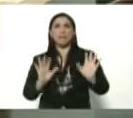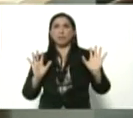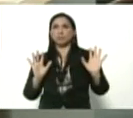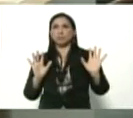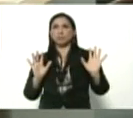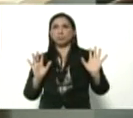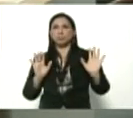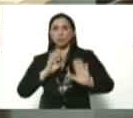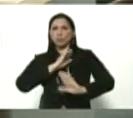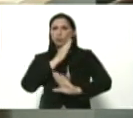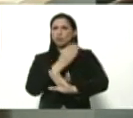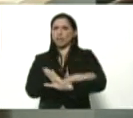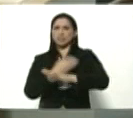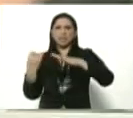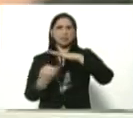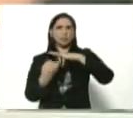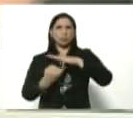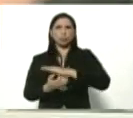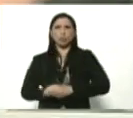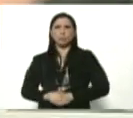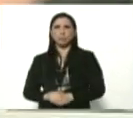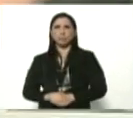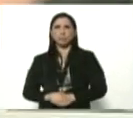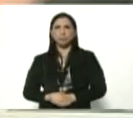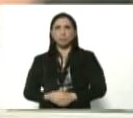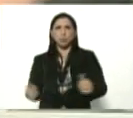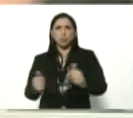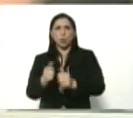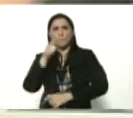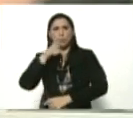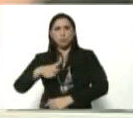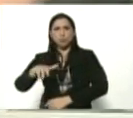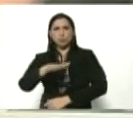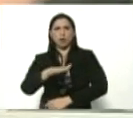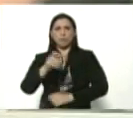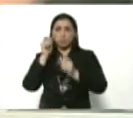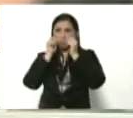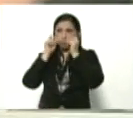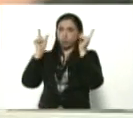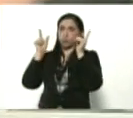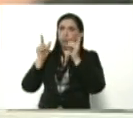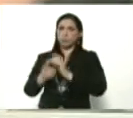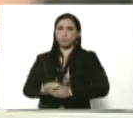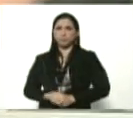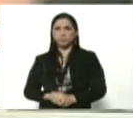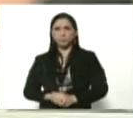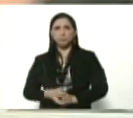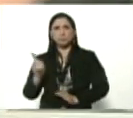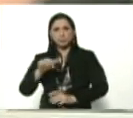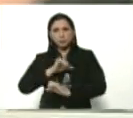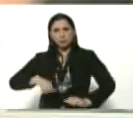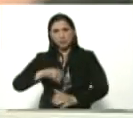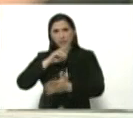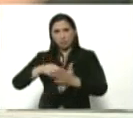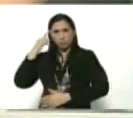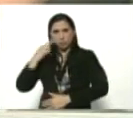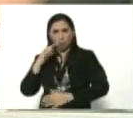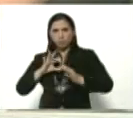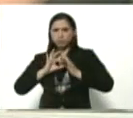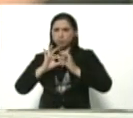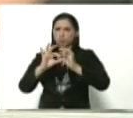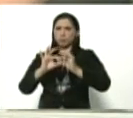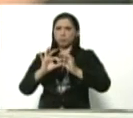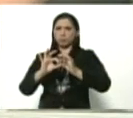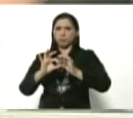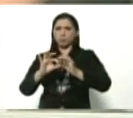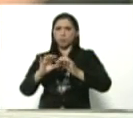de fortaleza institucional, con un pueblo que los sorprendió, con una fuerza armada cohesionada,